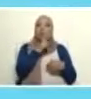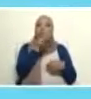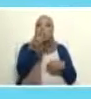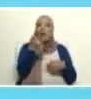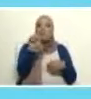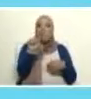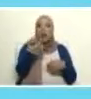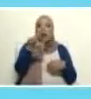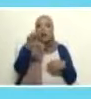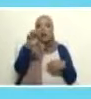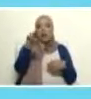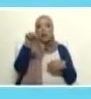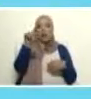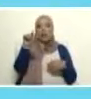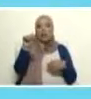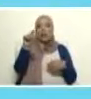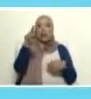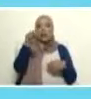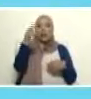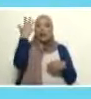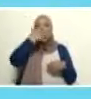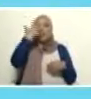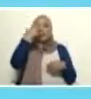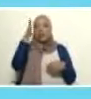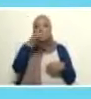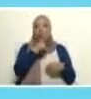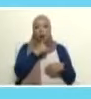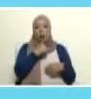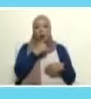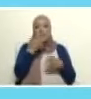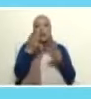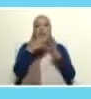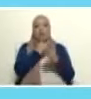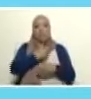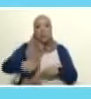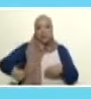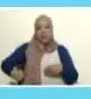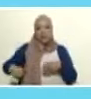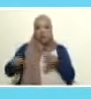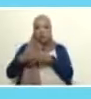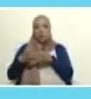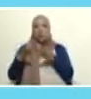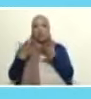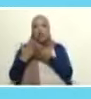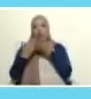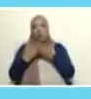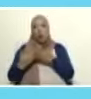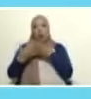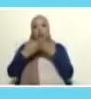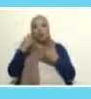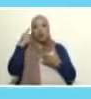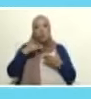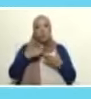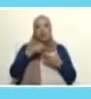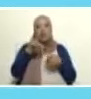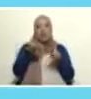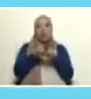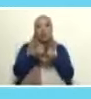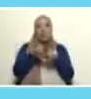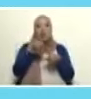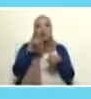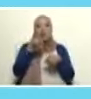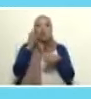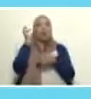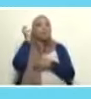Federación Venezolana de Estudiantes de Educación Media. Alejandra Cumanesa, y expresidenta. puras